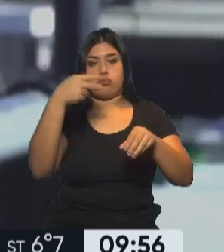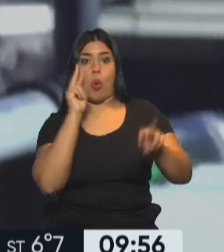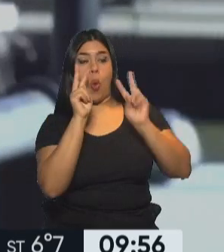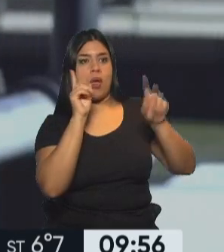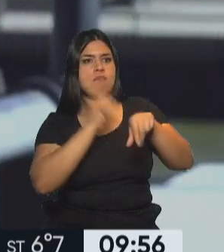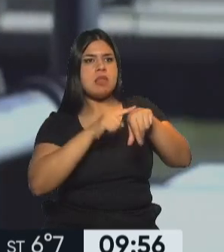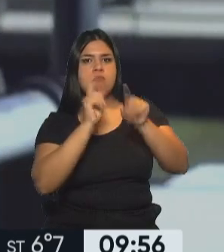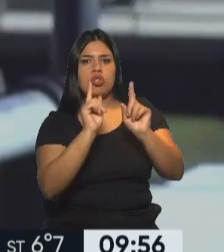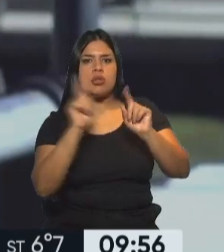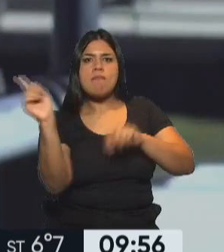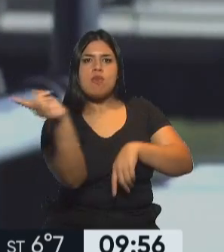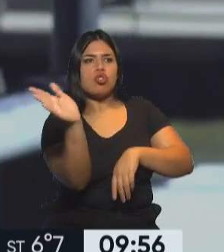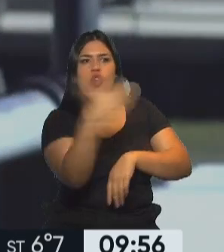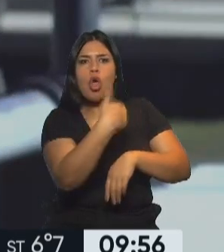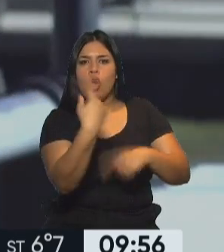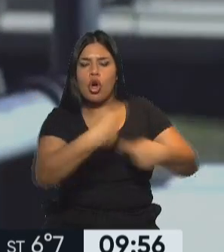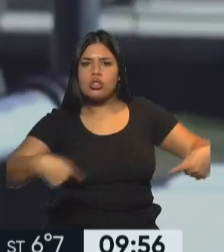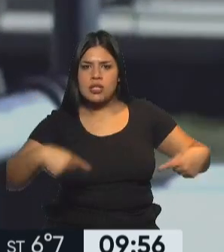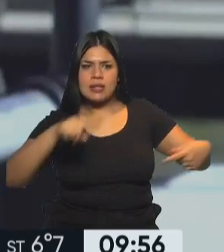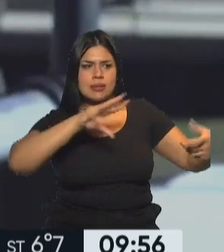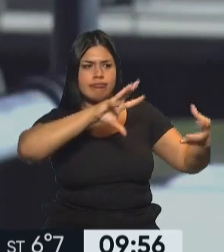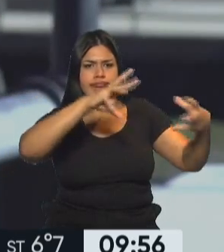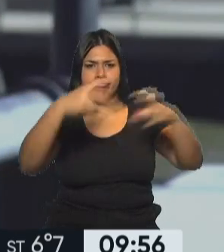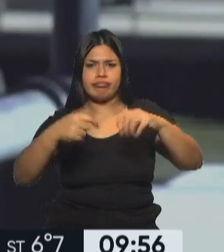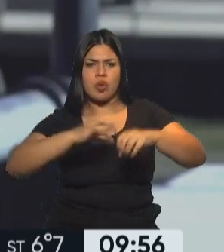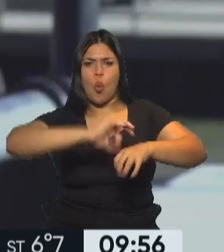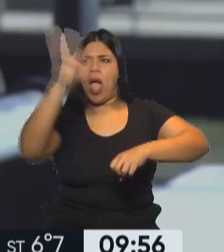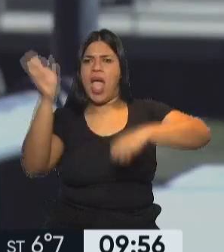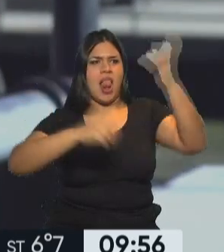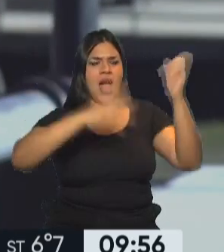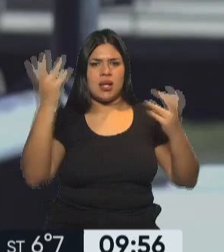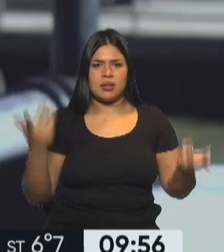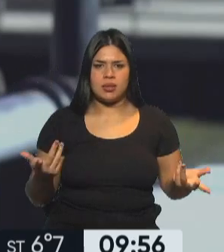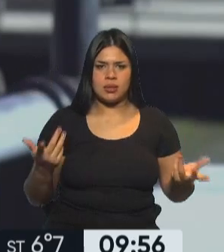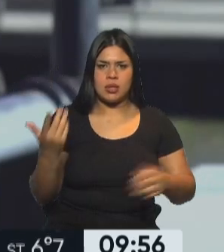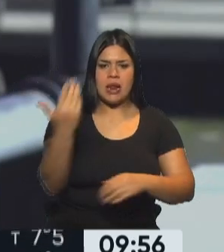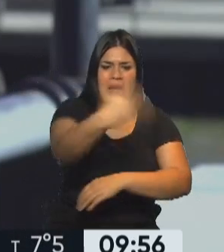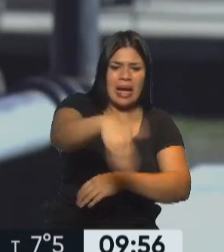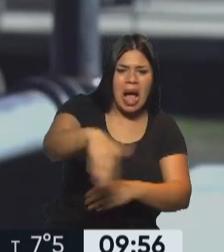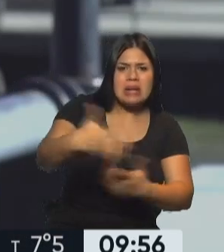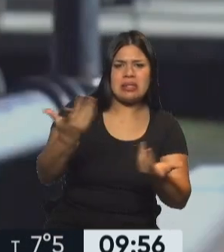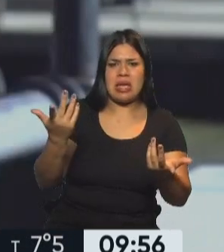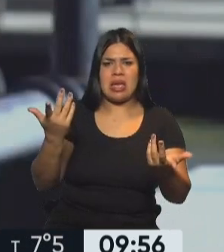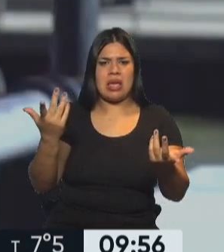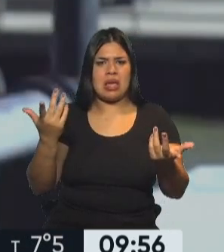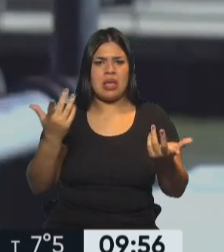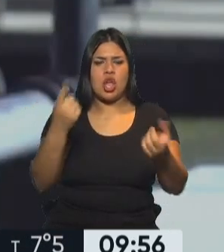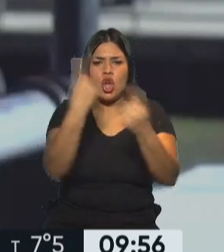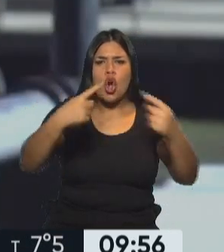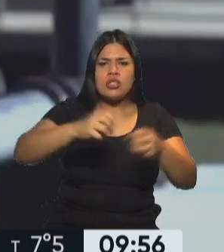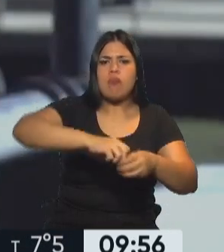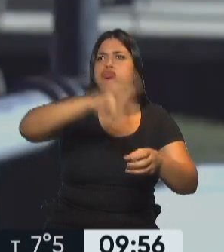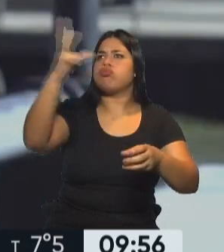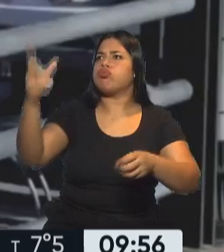desarma. No solo en la misma vereda, sino enfrente, la cuadra, pedazos que volaban, cosas